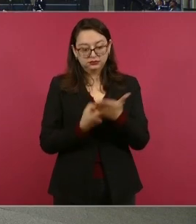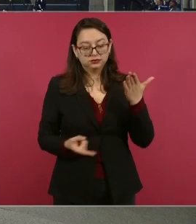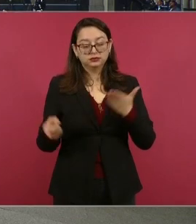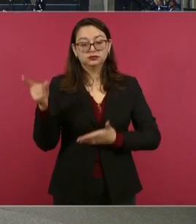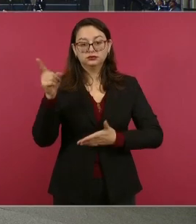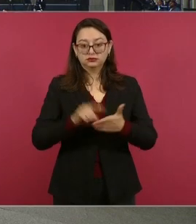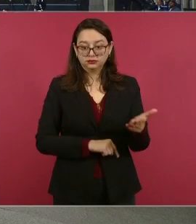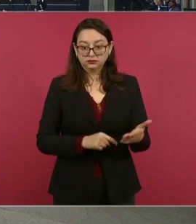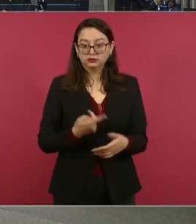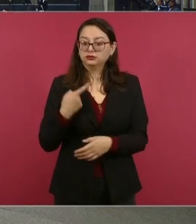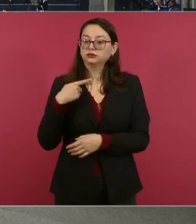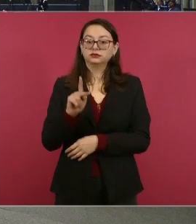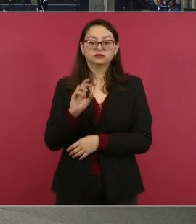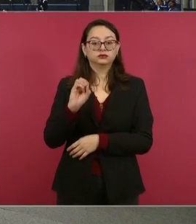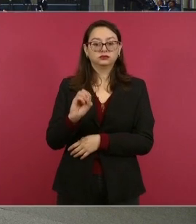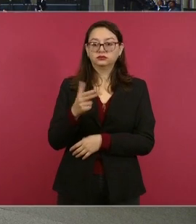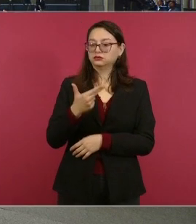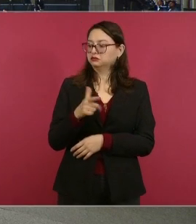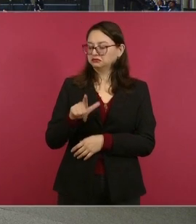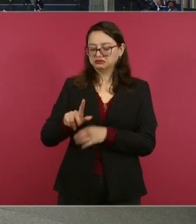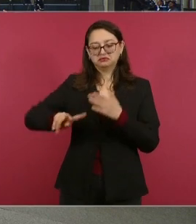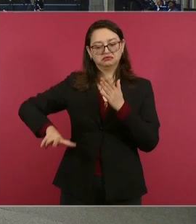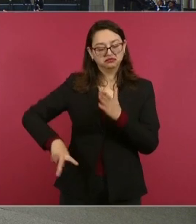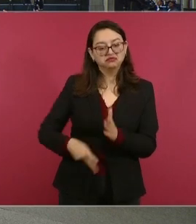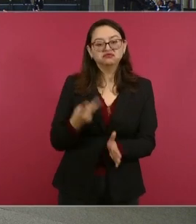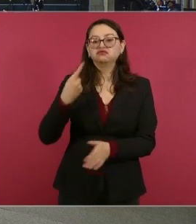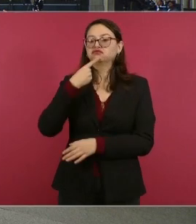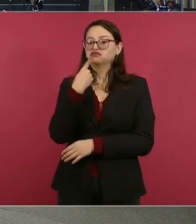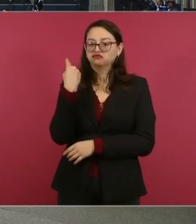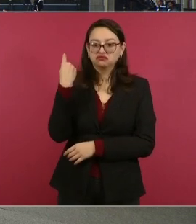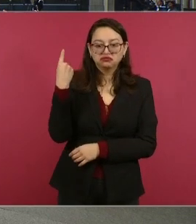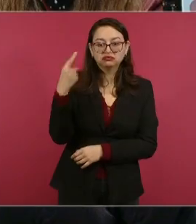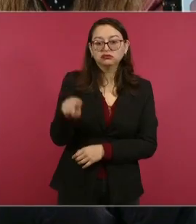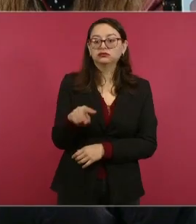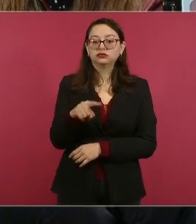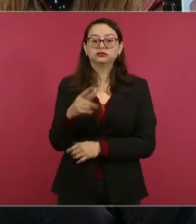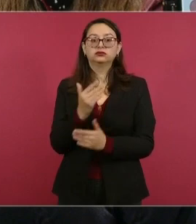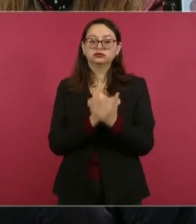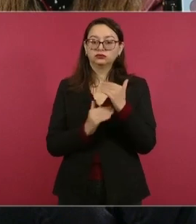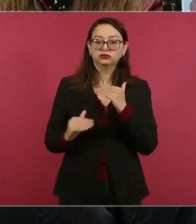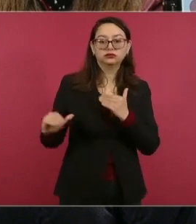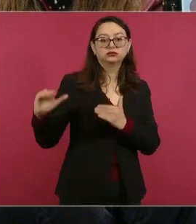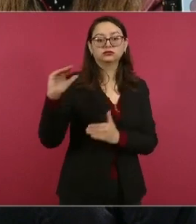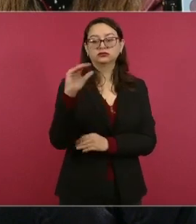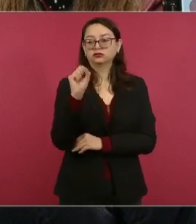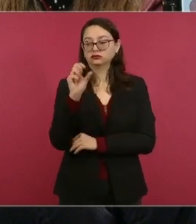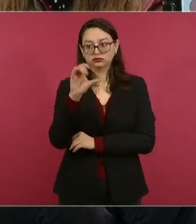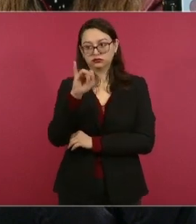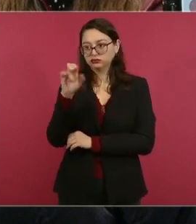Sin embargo, OHL ha dicho que apelará el fallo al Tribunal Superior de Justicia de la Nación.